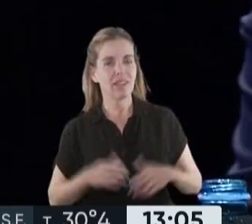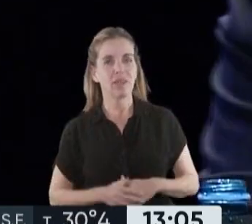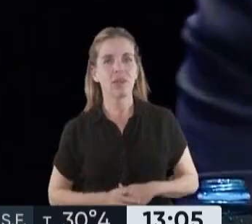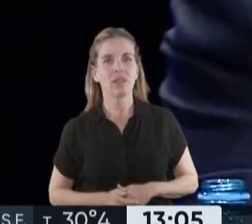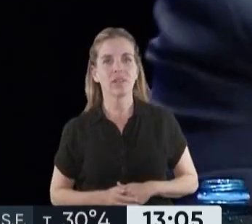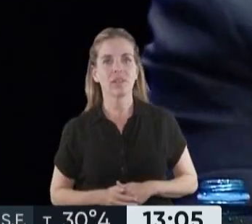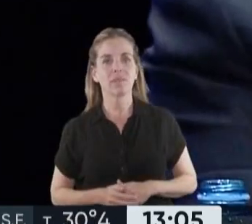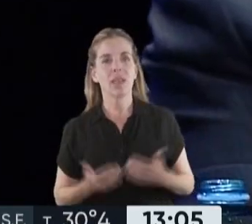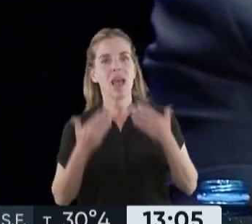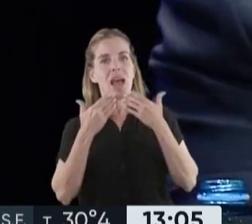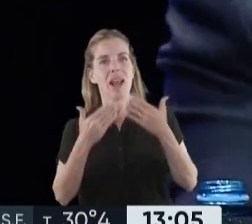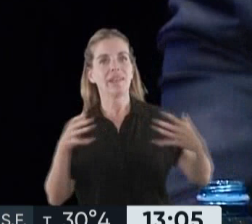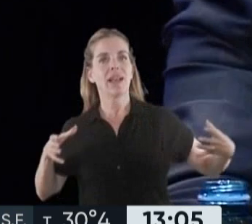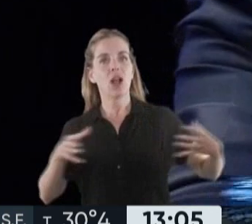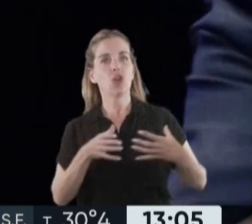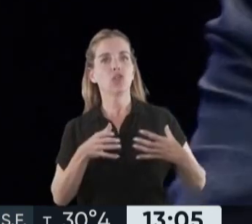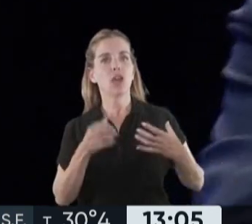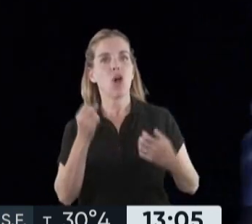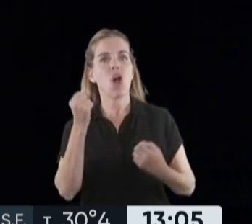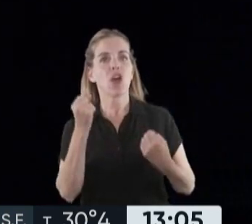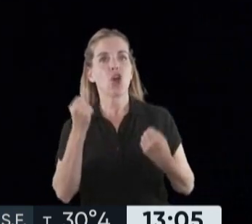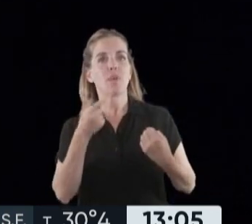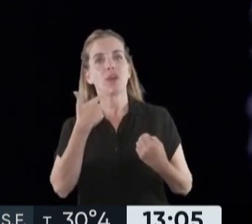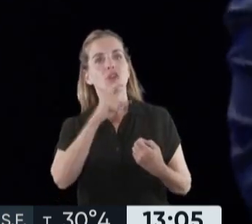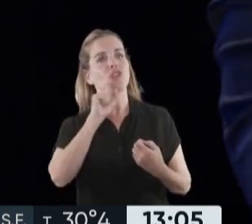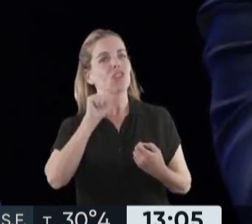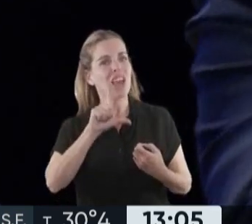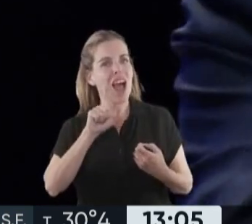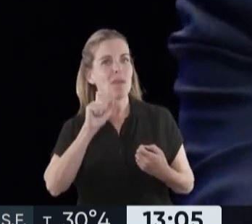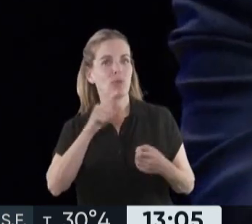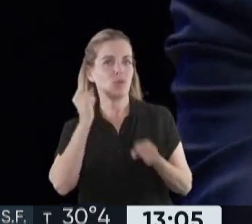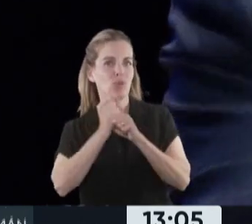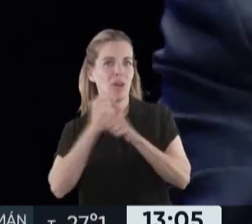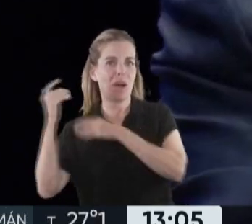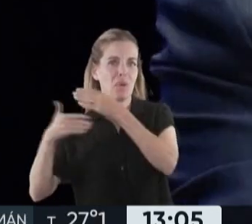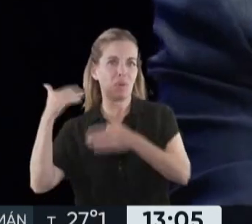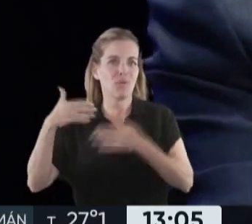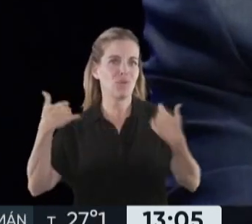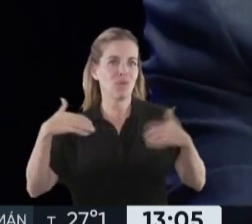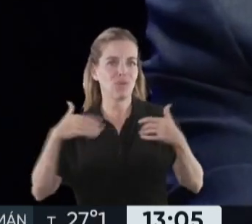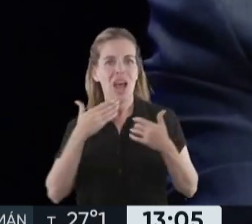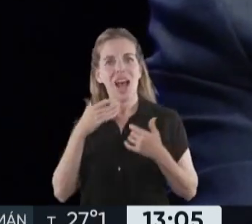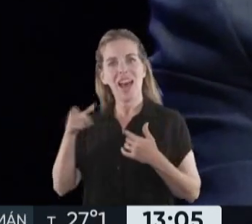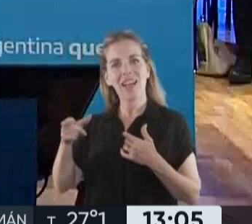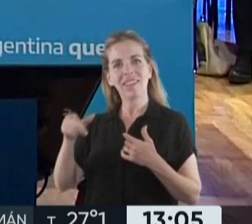Y gracias al Consejo Económico y Social por el trabajo que viene haciendo. Gracias, Gustavo, por todo tu esfuerzo.